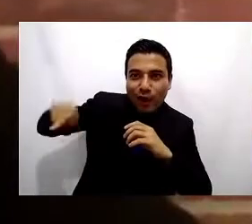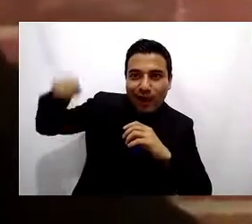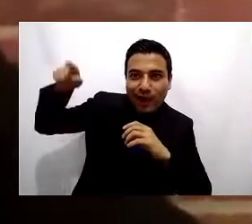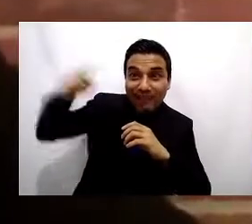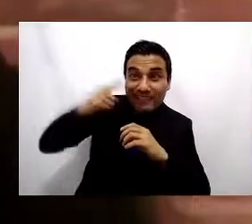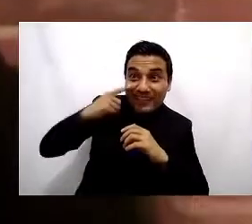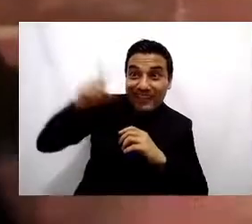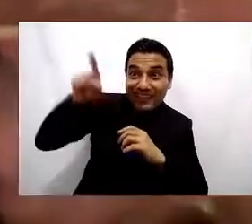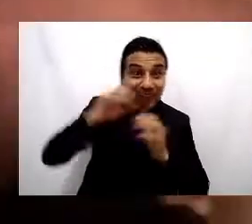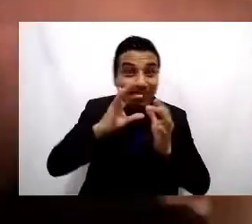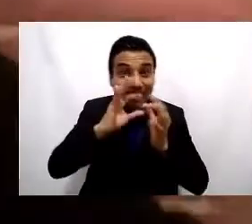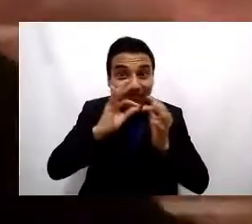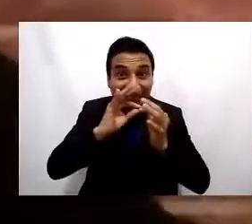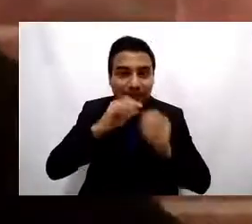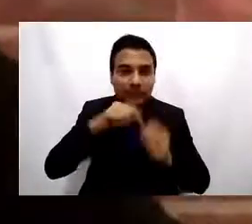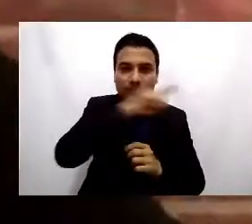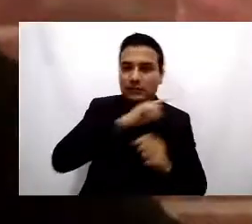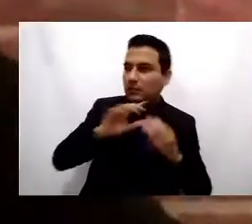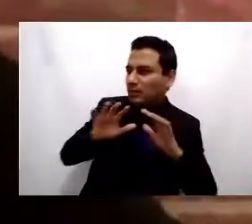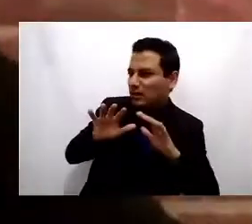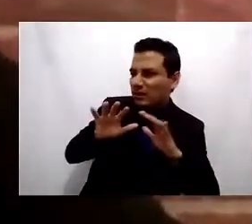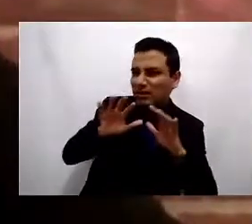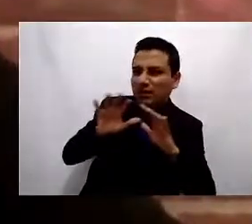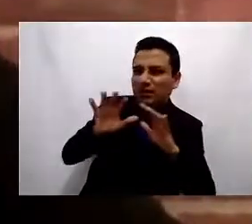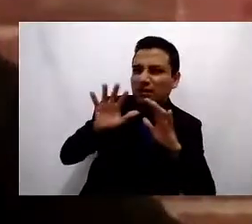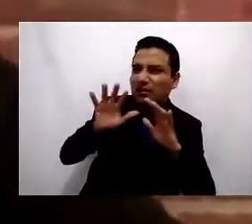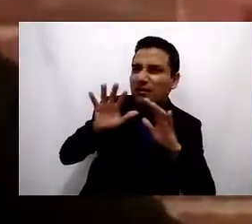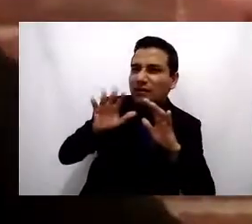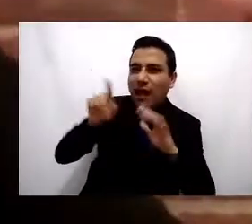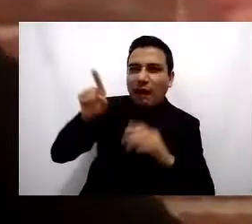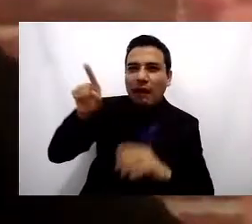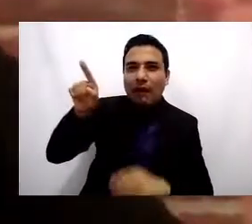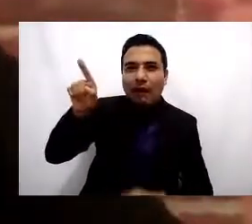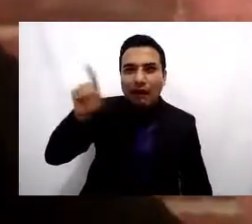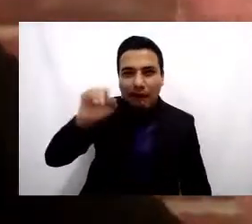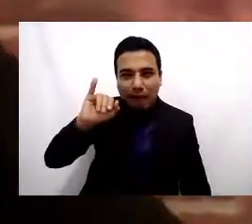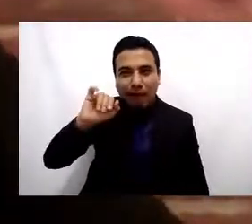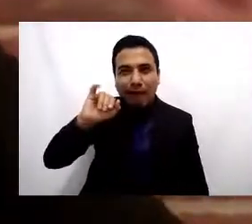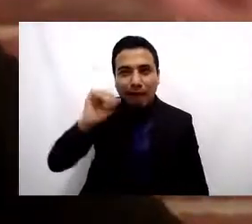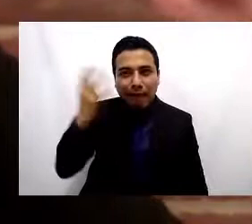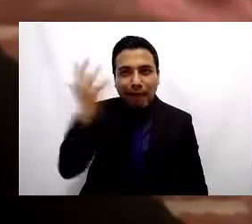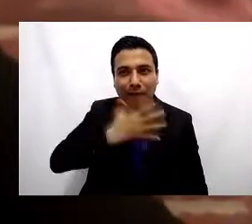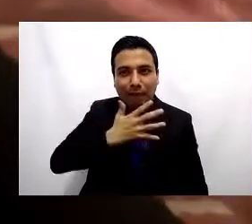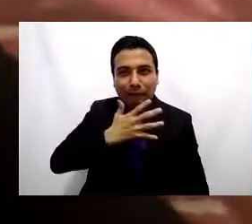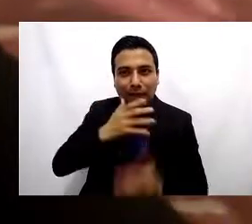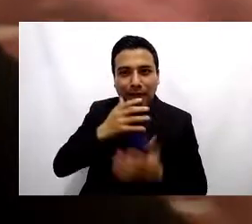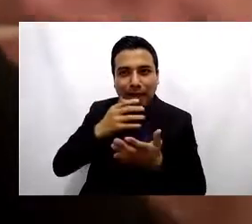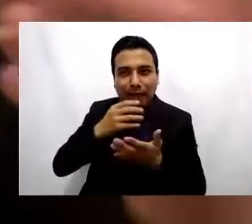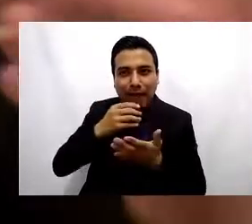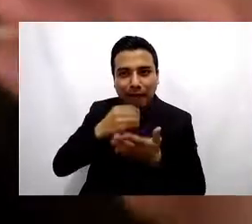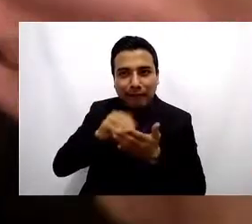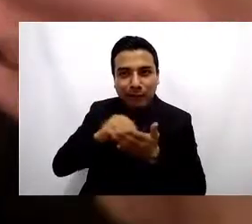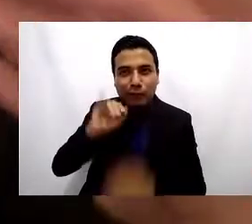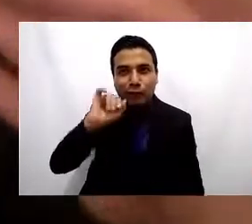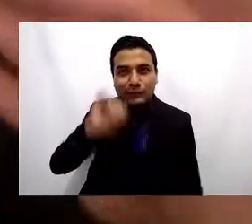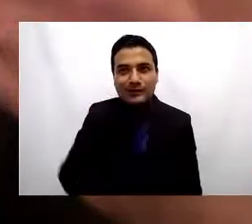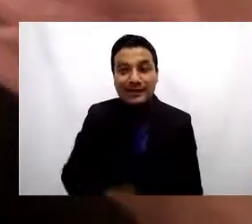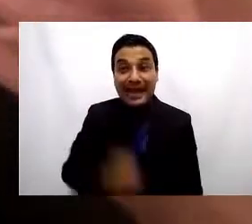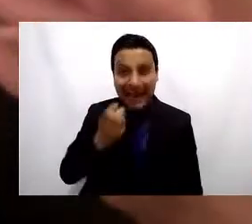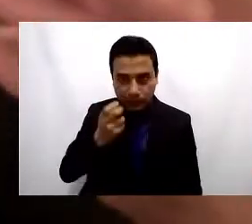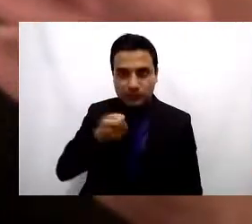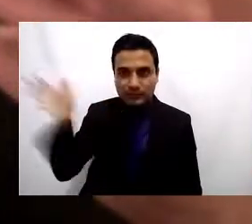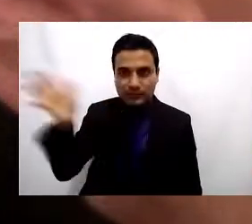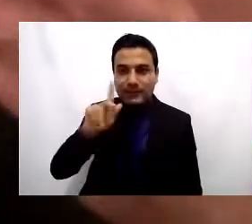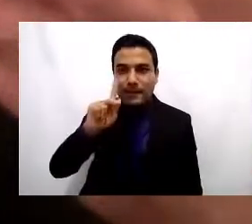Y en ese momento todos los demás veremos al cerdo. Ese acto pareidólico, la capacidad de ver sentido